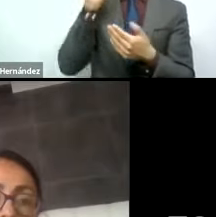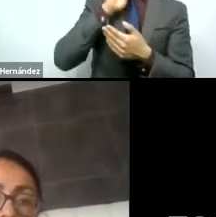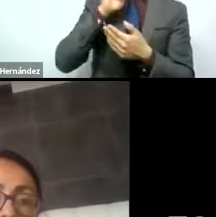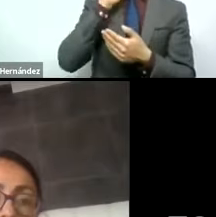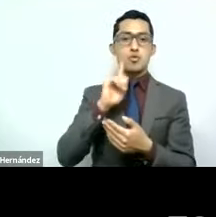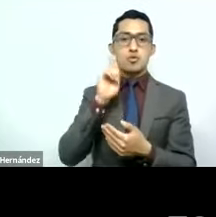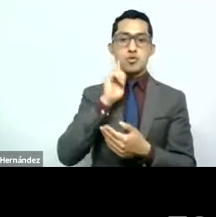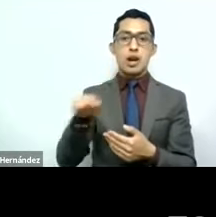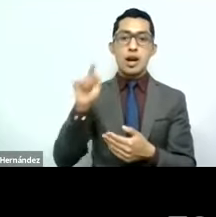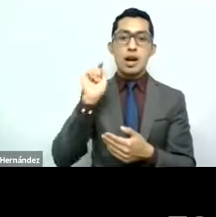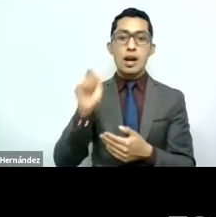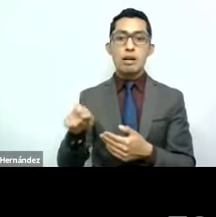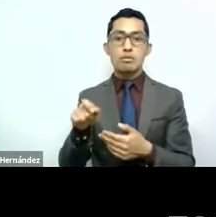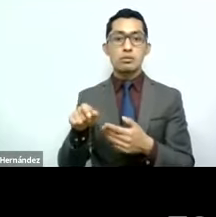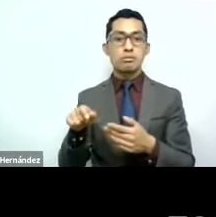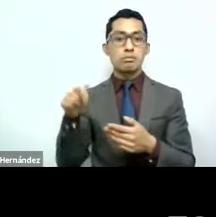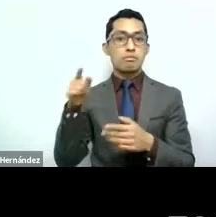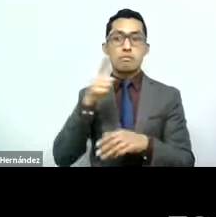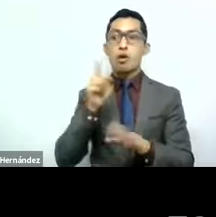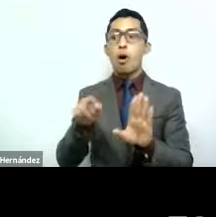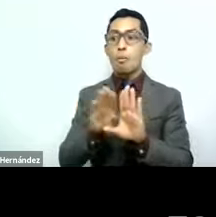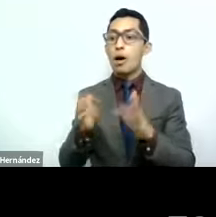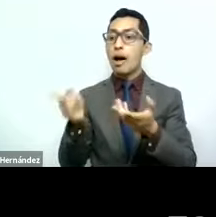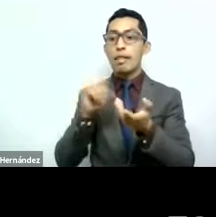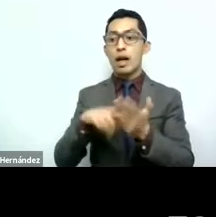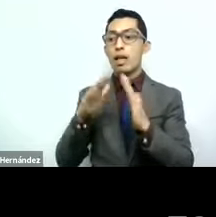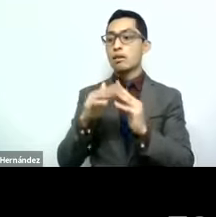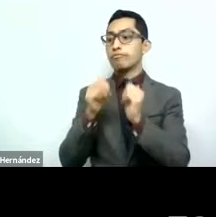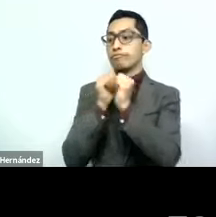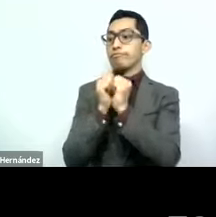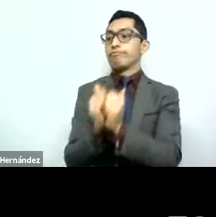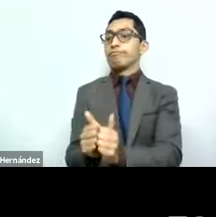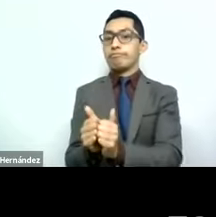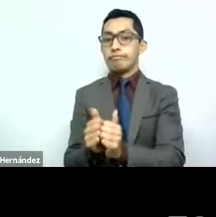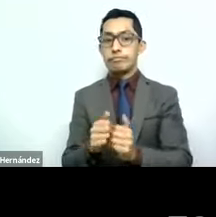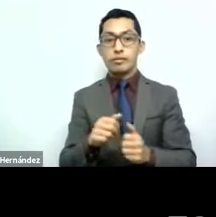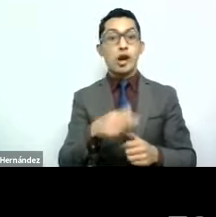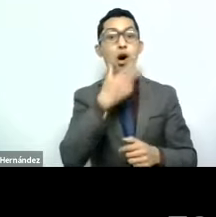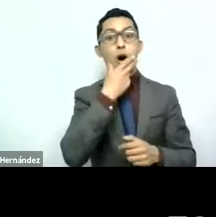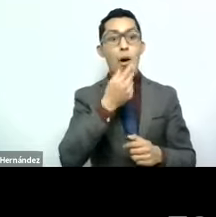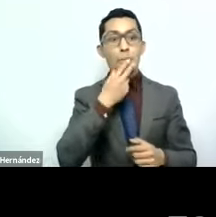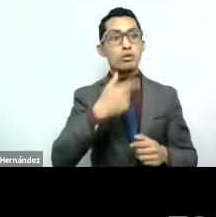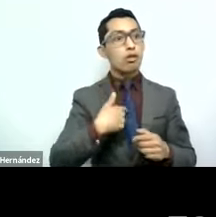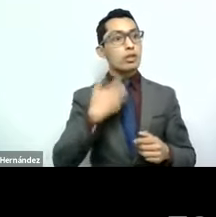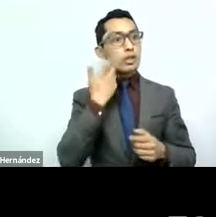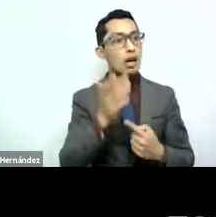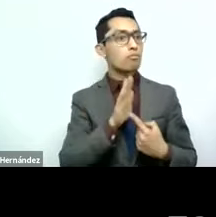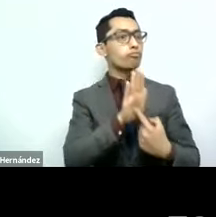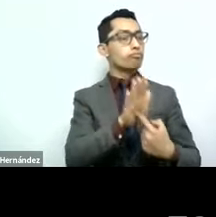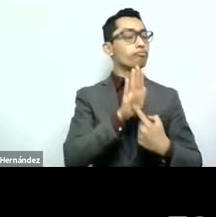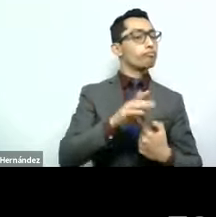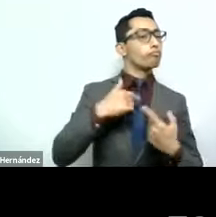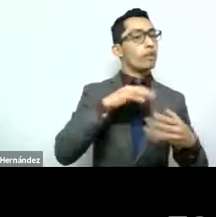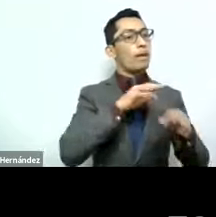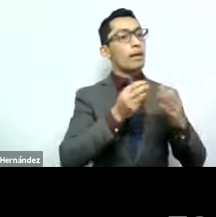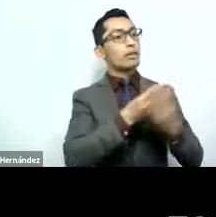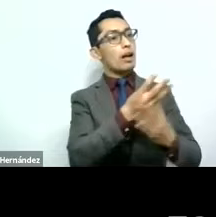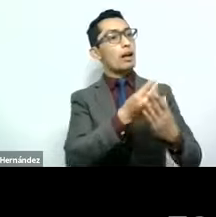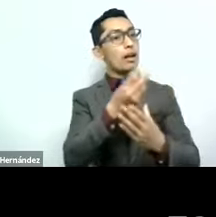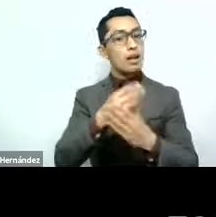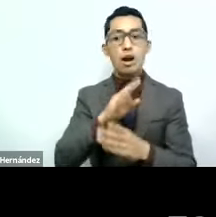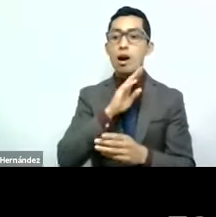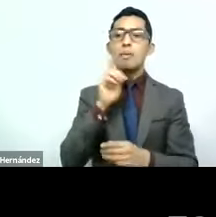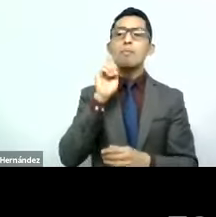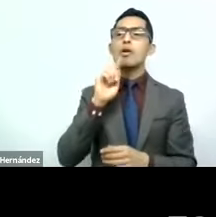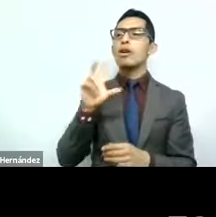históricamente se circunscribe al ámbito de lo privado y los hombres al ámbito de lo productivo, de lo público, y también cómo las labores de